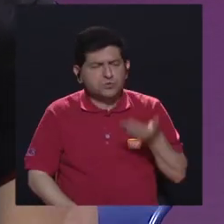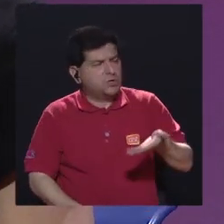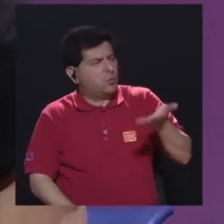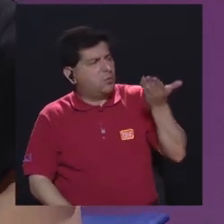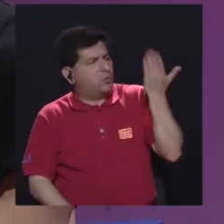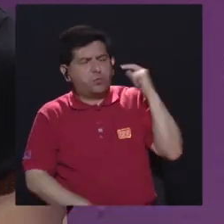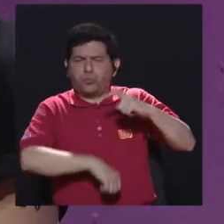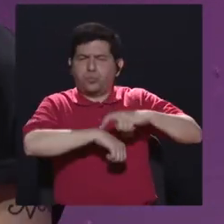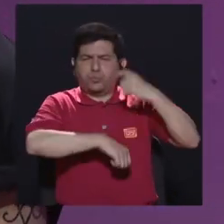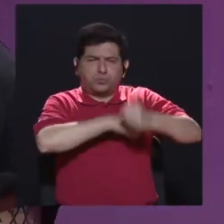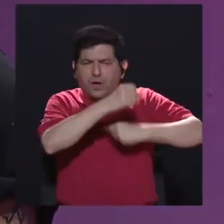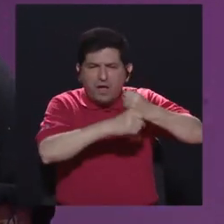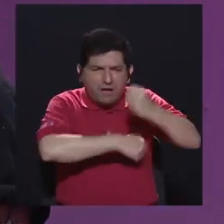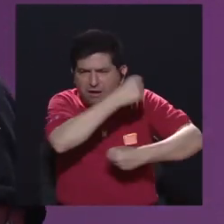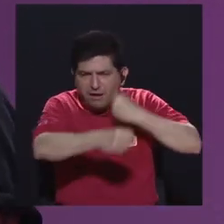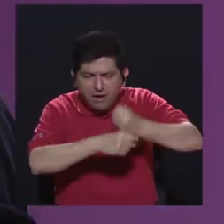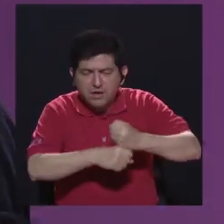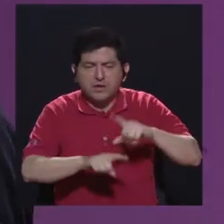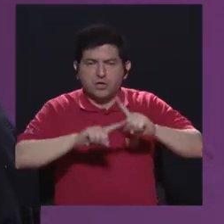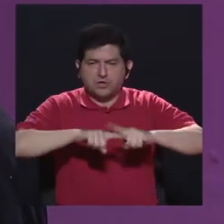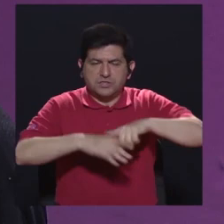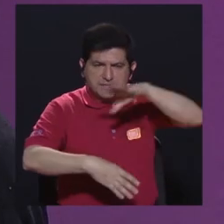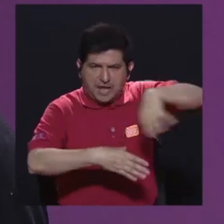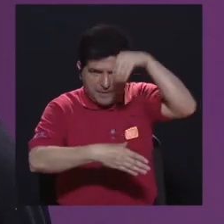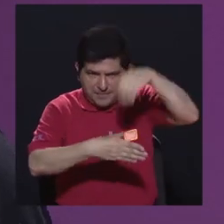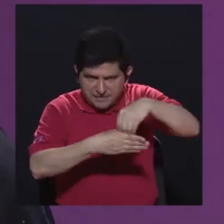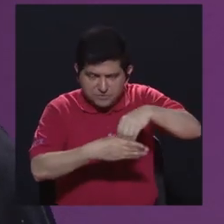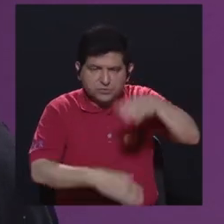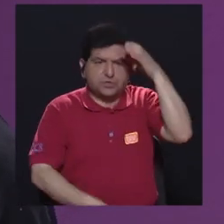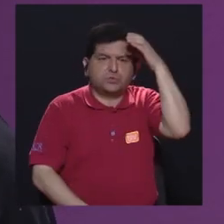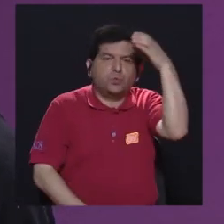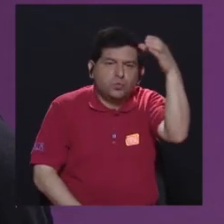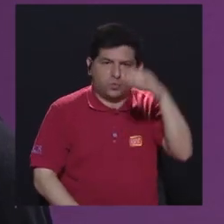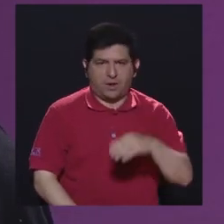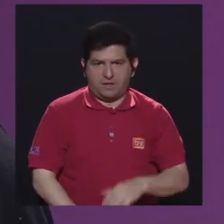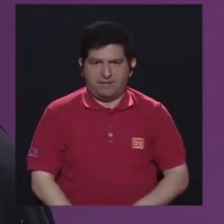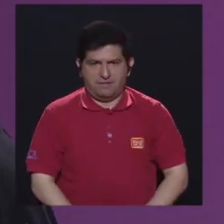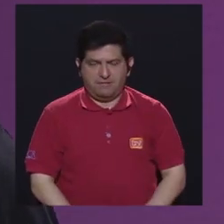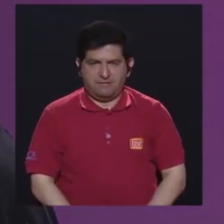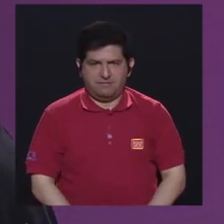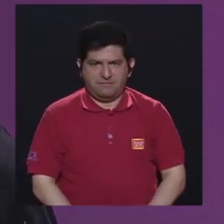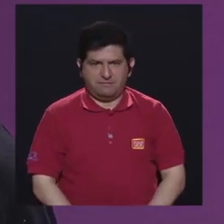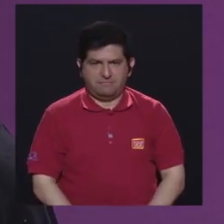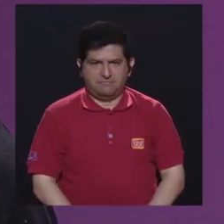décadas, y según el contexto sociocultural de